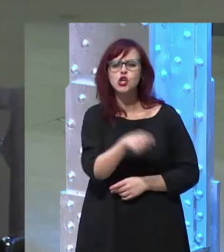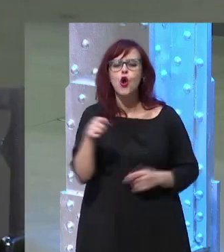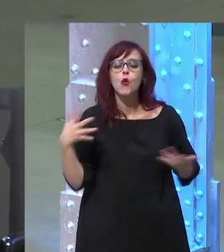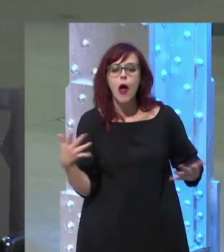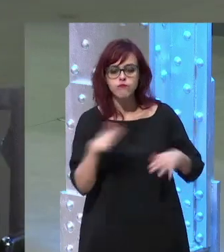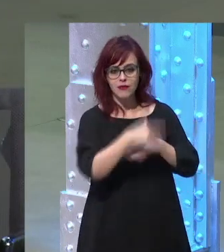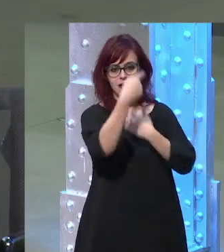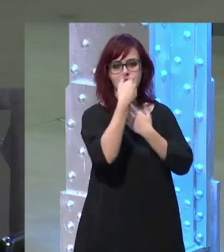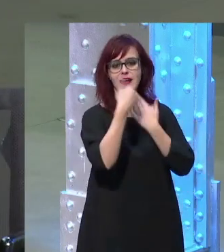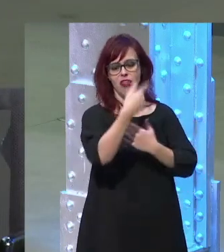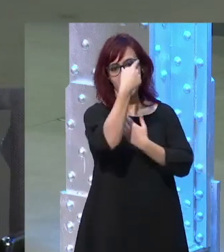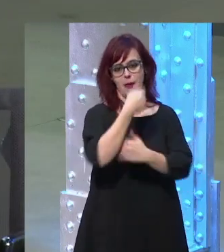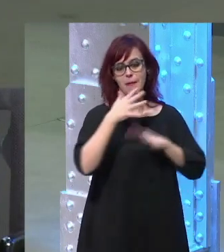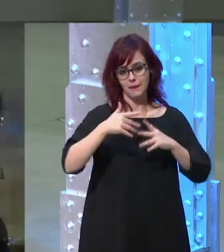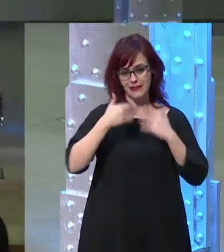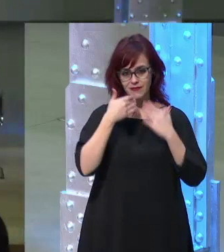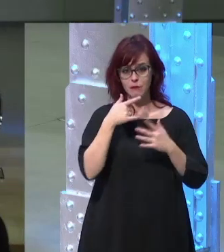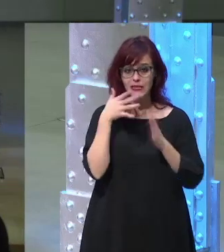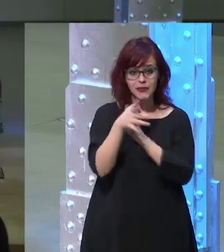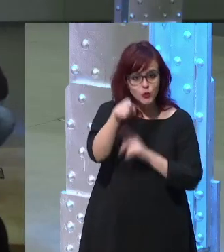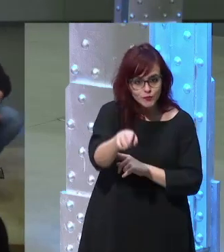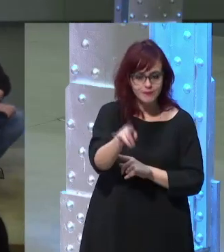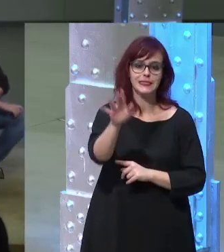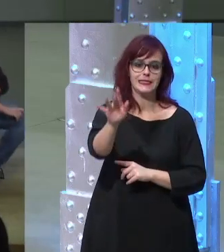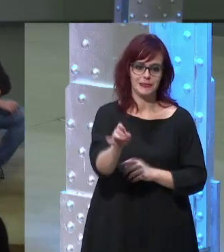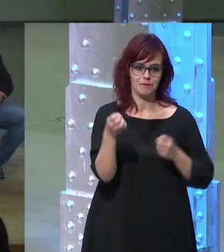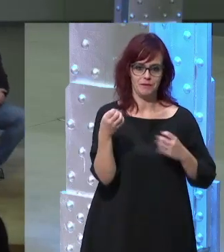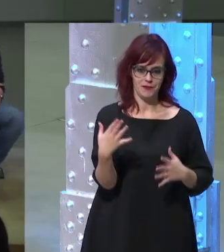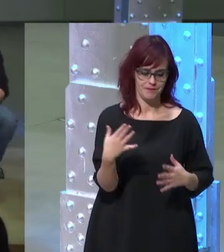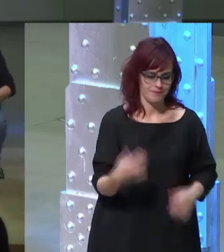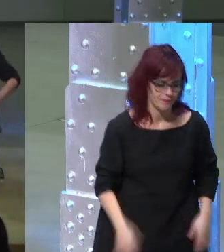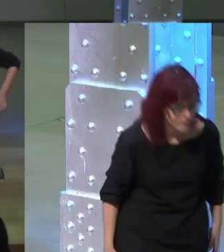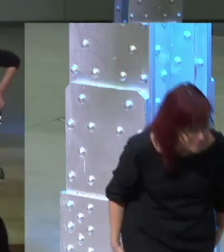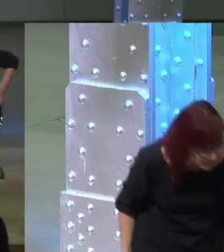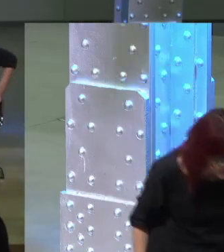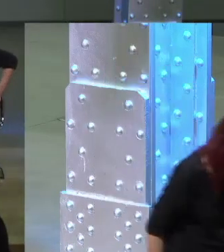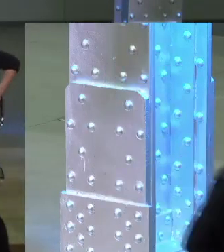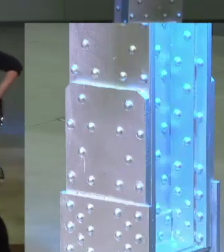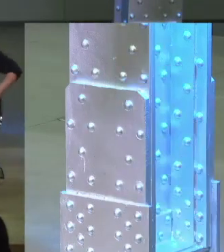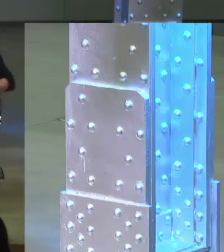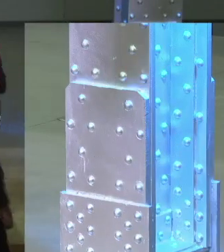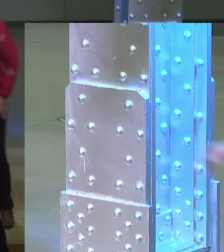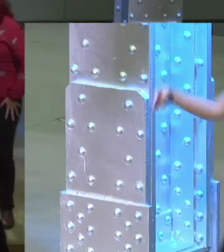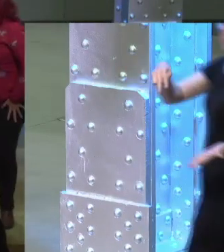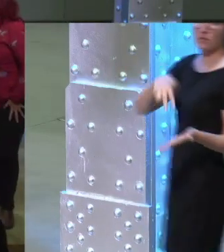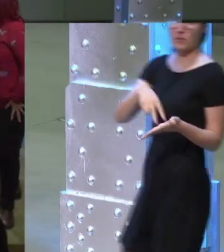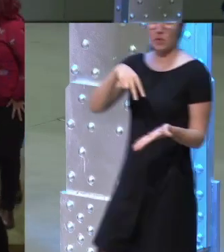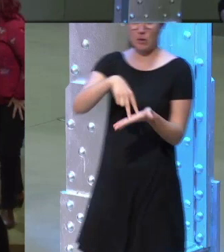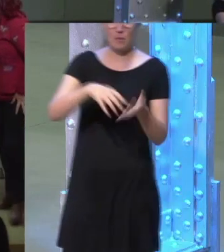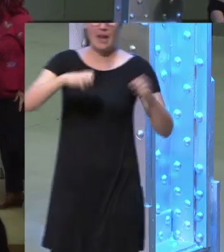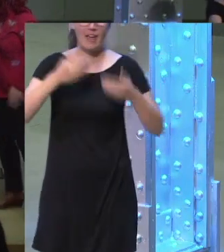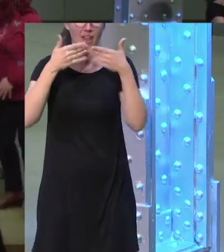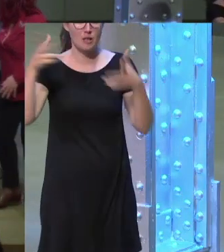yo creo que eso mejor lo explicas tú. Sí. Bueno, yo me voy a poner de pie, ¿vale? Claro que sí. Bueno, pues nada, gracias por venir